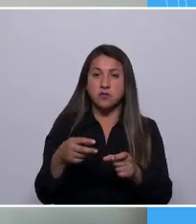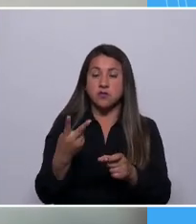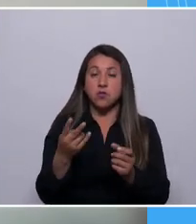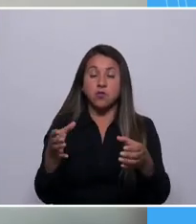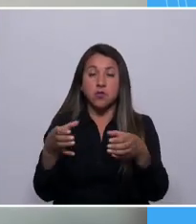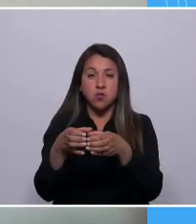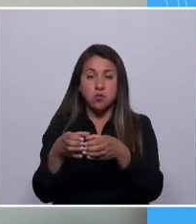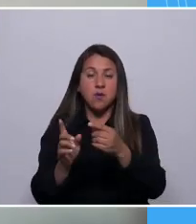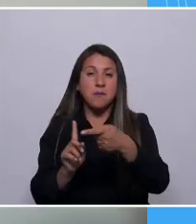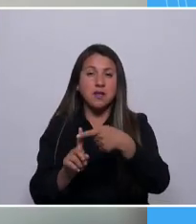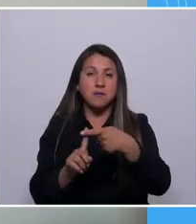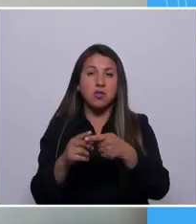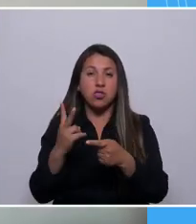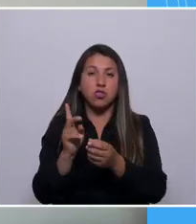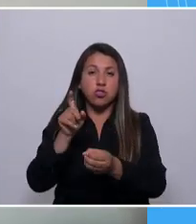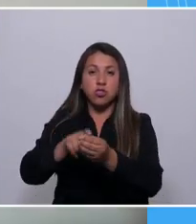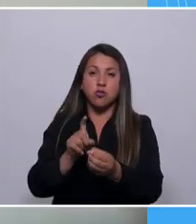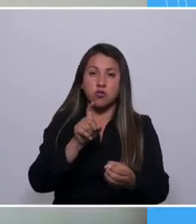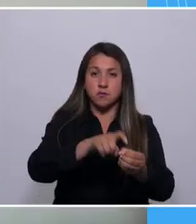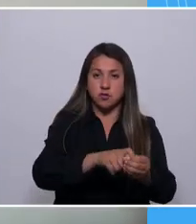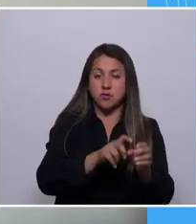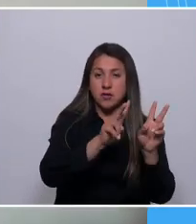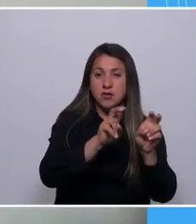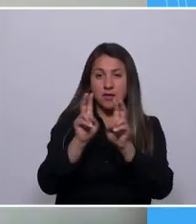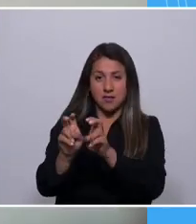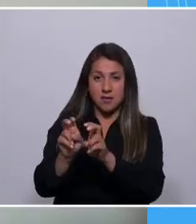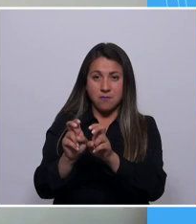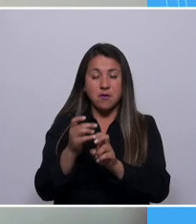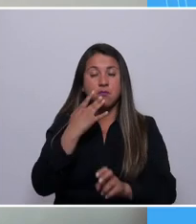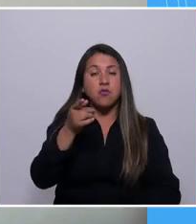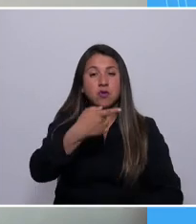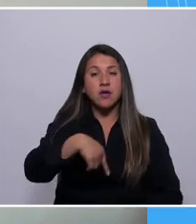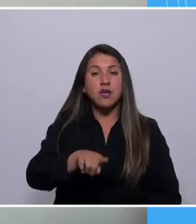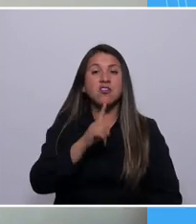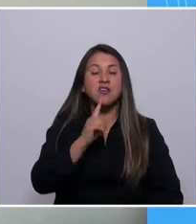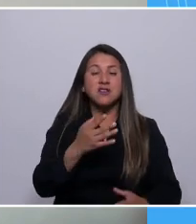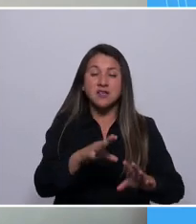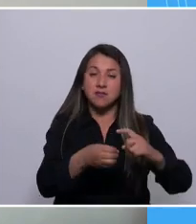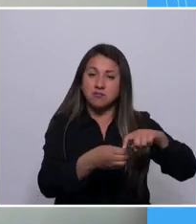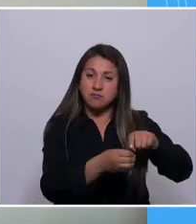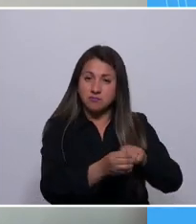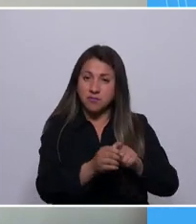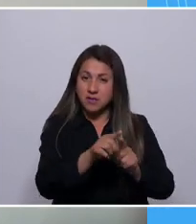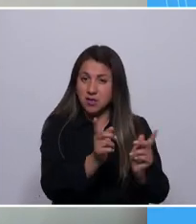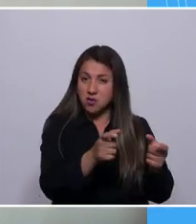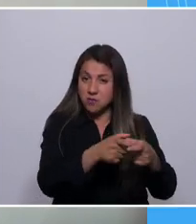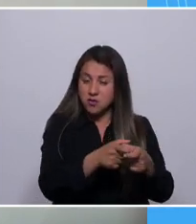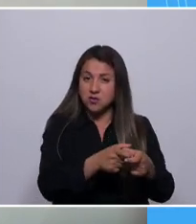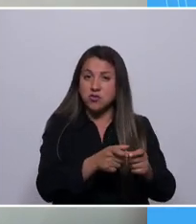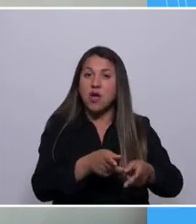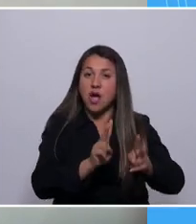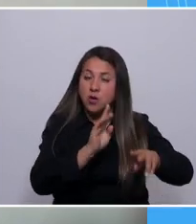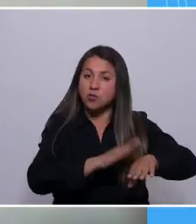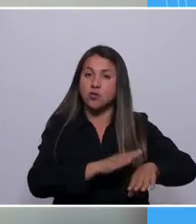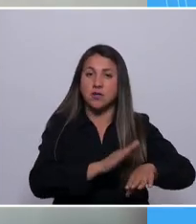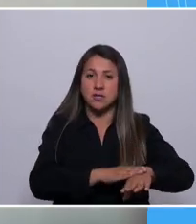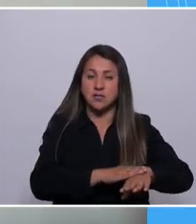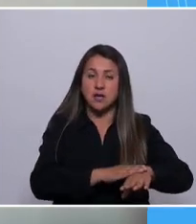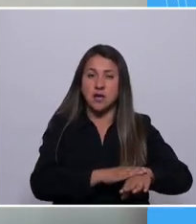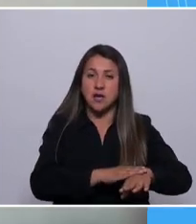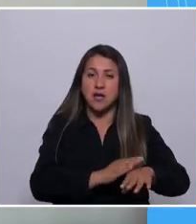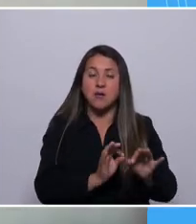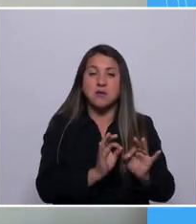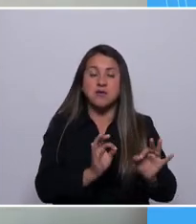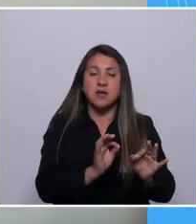que participarán dos comisiones temáticas, esto ya que quienes integren la comisión señalada se les autoriza expresa y excepcionalmente